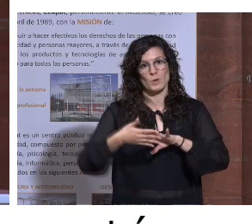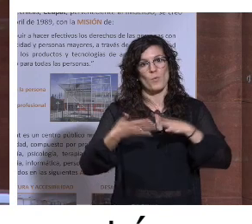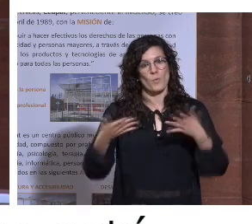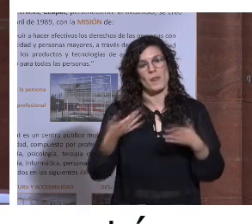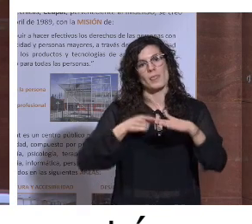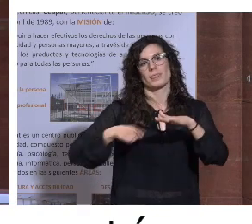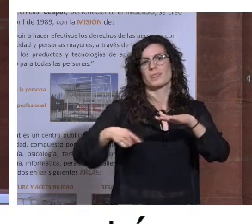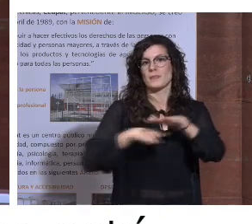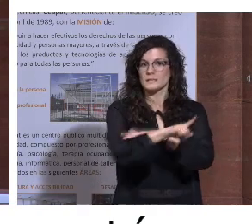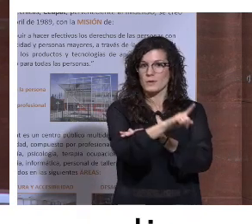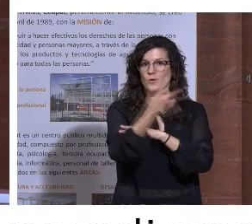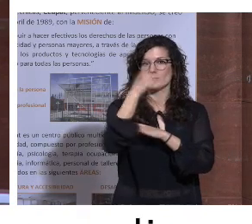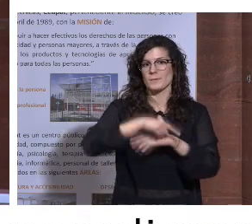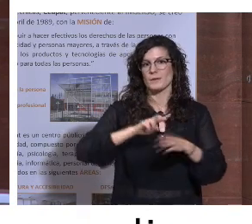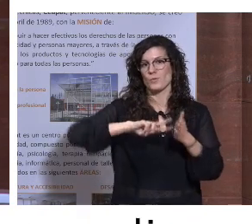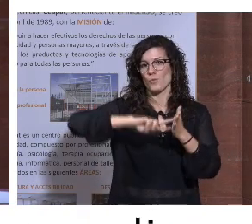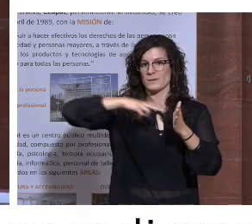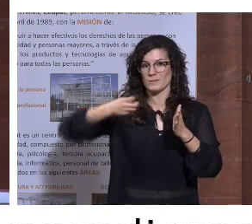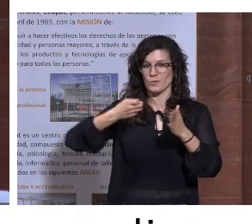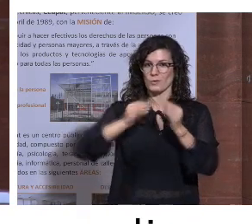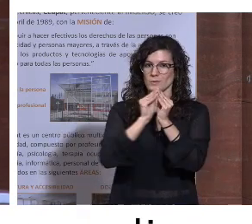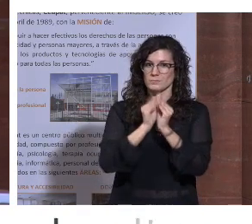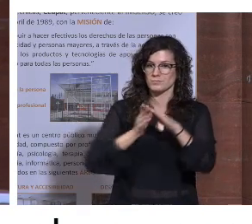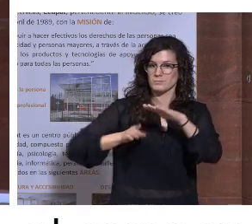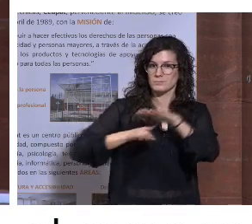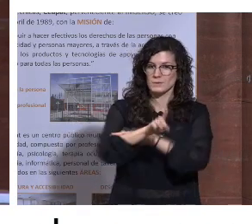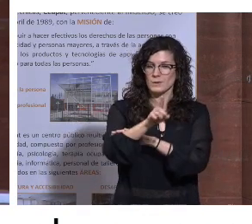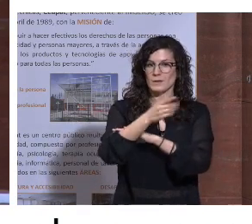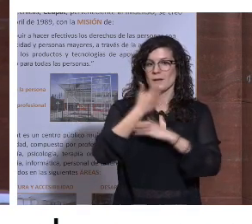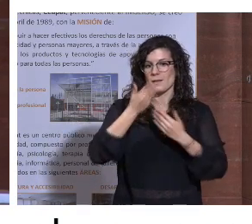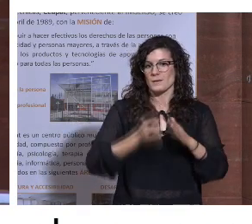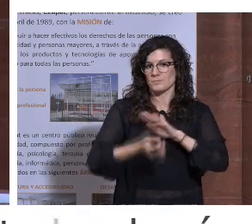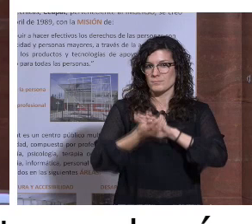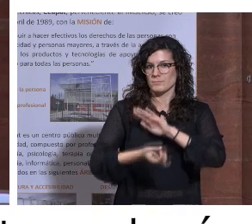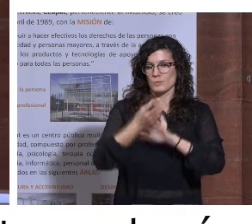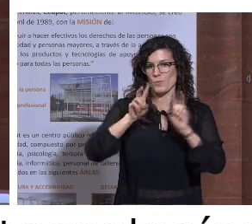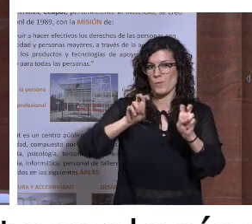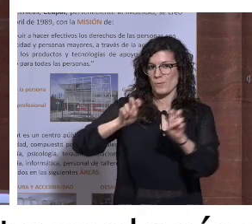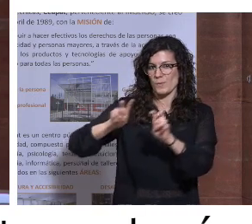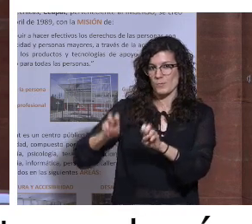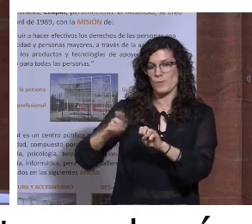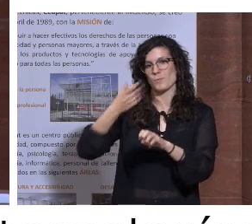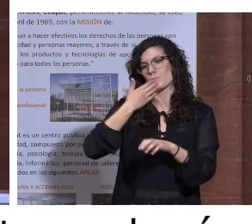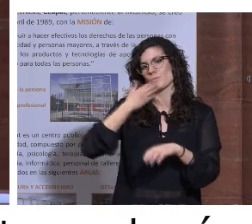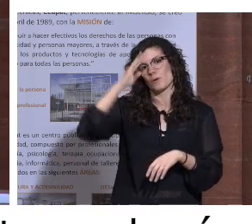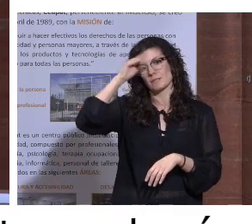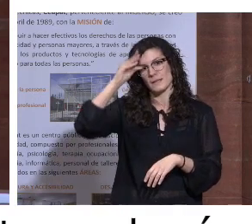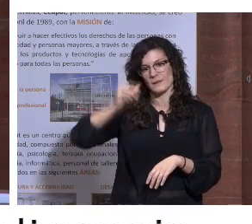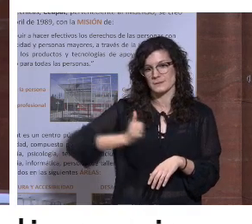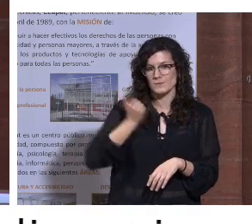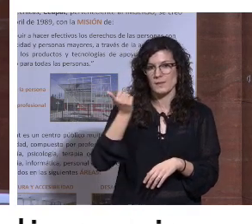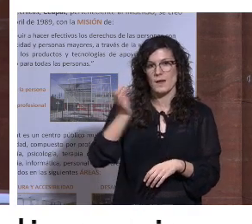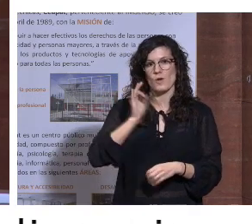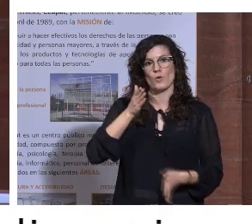desarrollo, es el avance de las nuevas tecnologías, esas tecnologías emergentes y disruptivas, la inteligencia artificial, el Internet de las cosas,